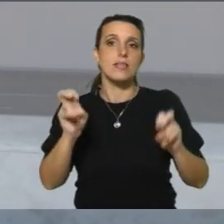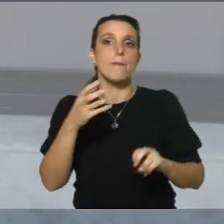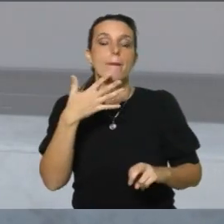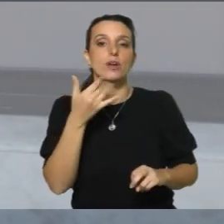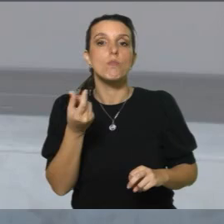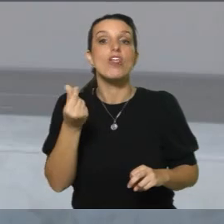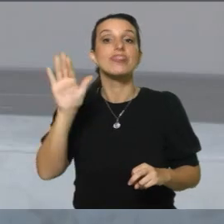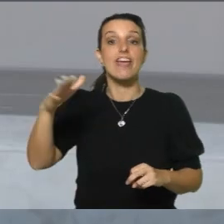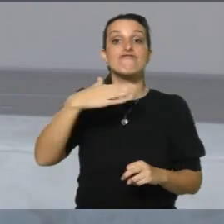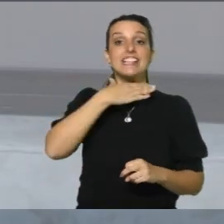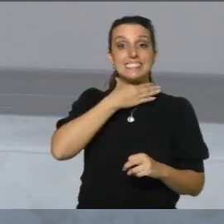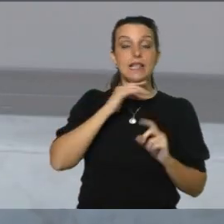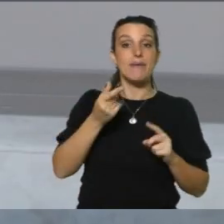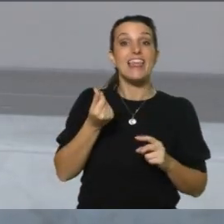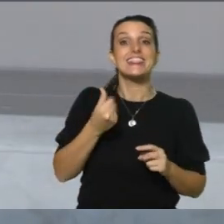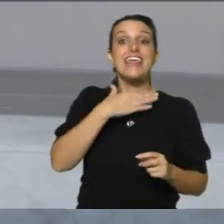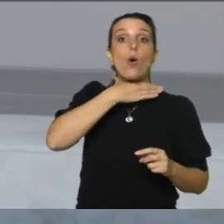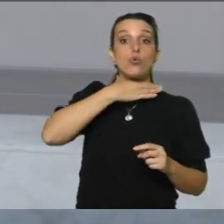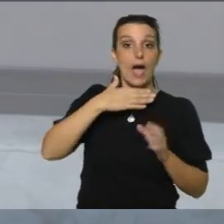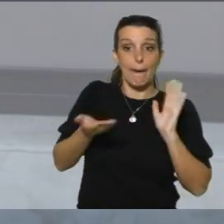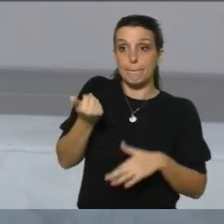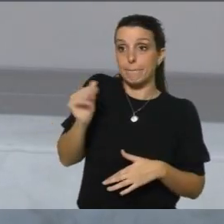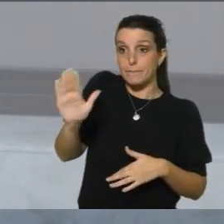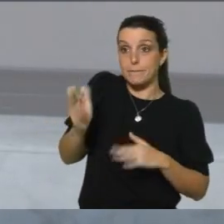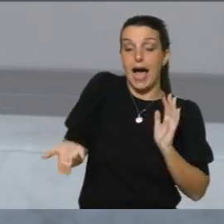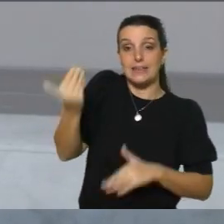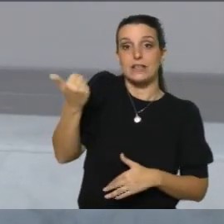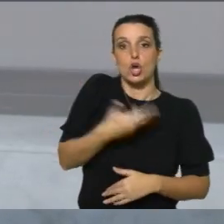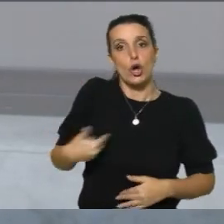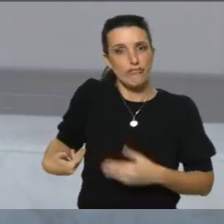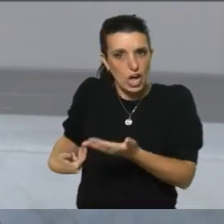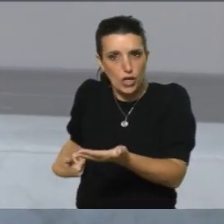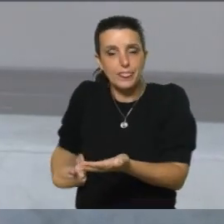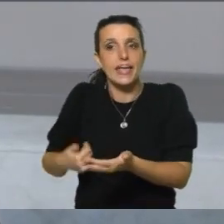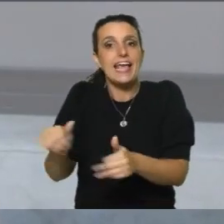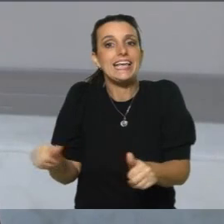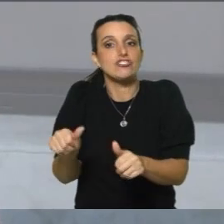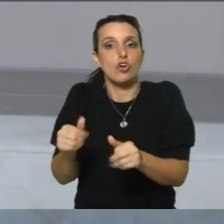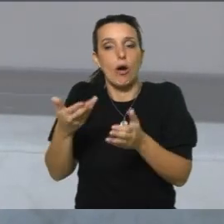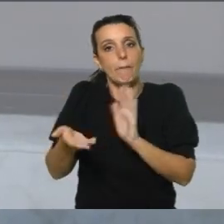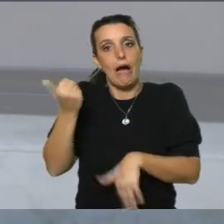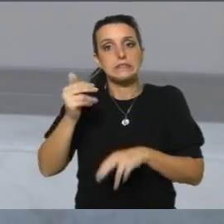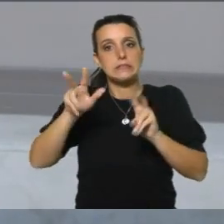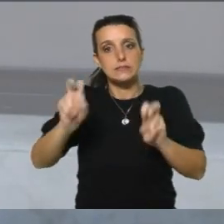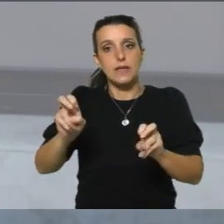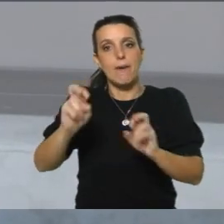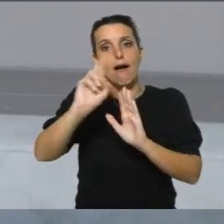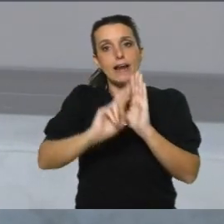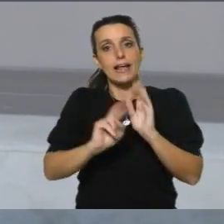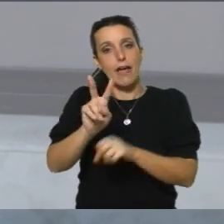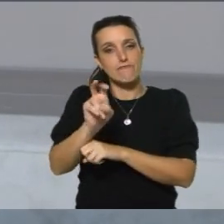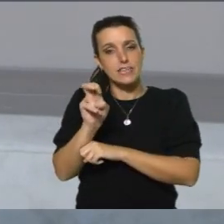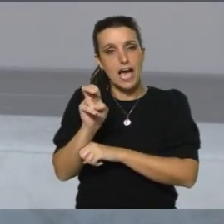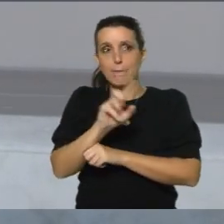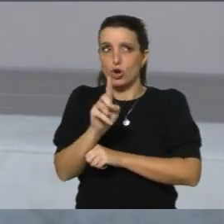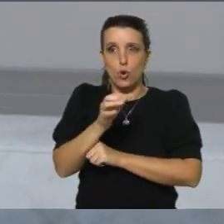déficit fiscal y de y de endeudamiento principalmente o sea el gobierno este ha hecho eje en en una regla fiscal que ha